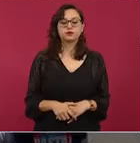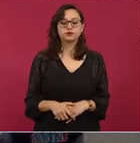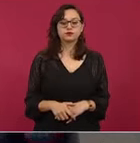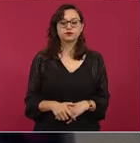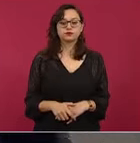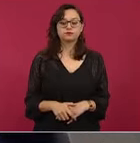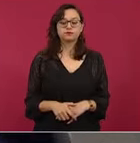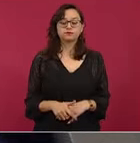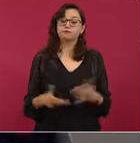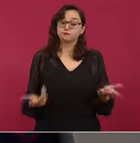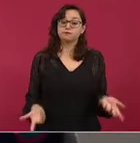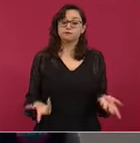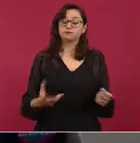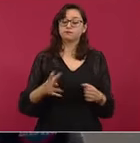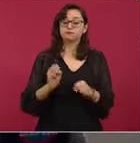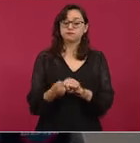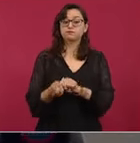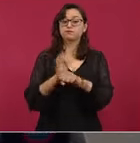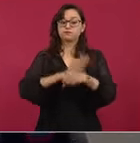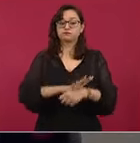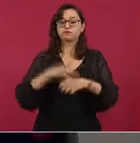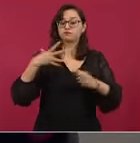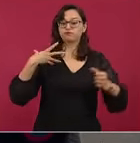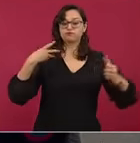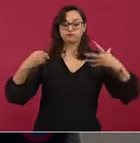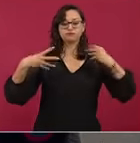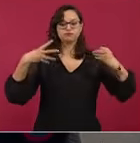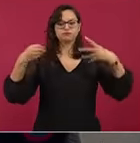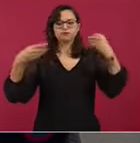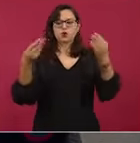el comportamiento de la pandemia. Afortunadamente